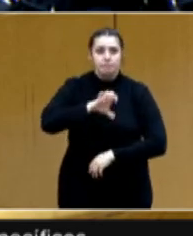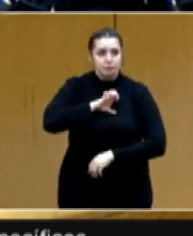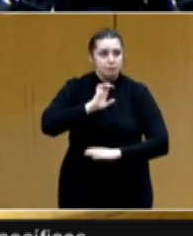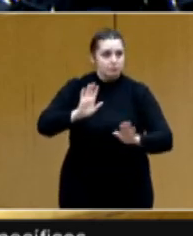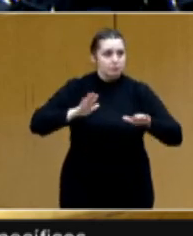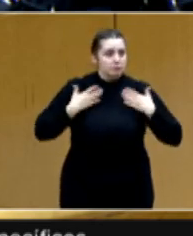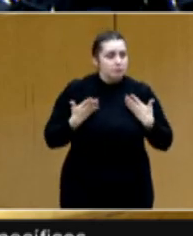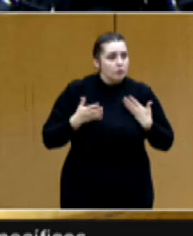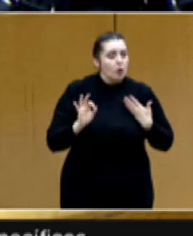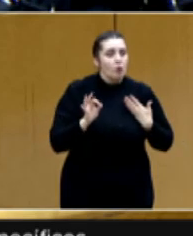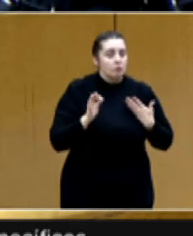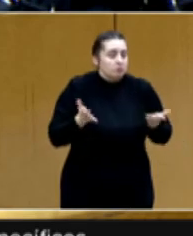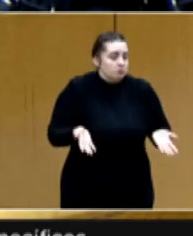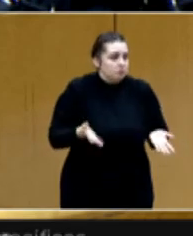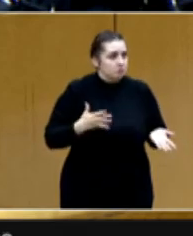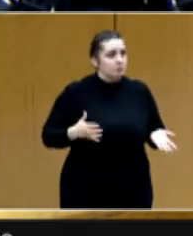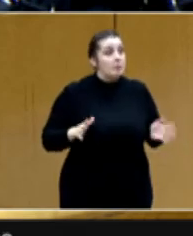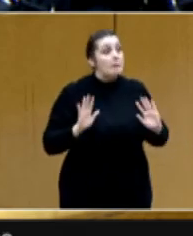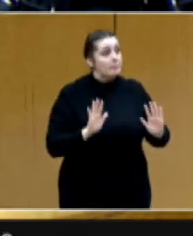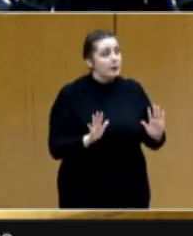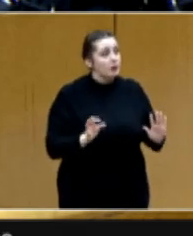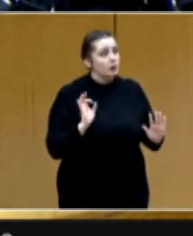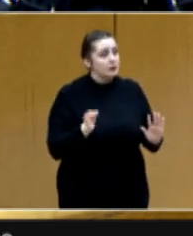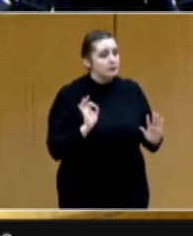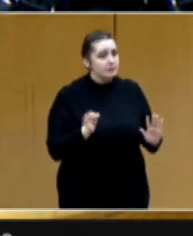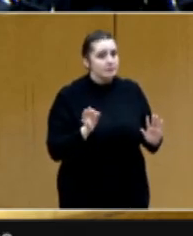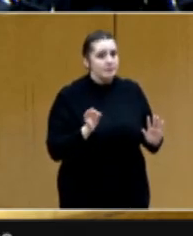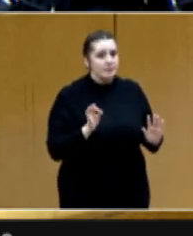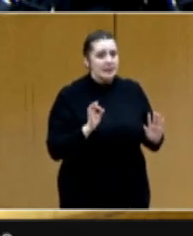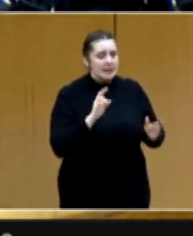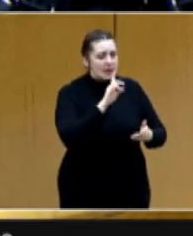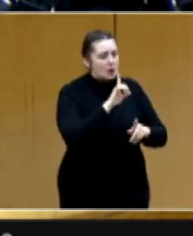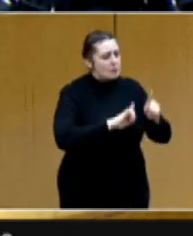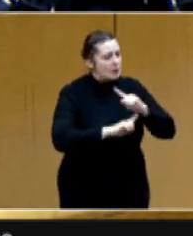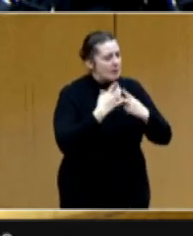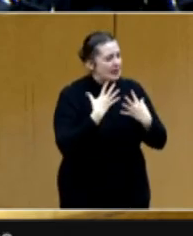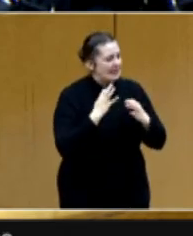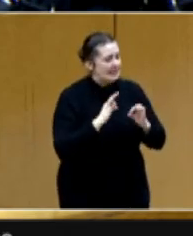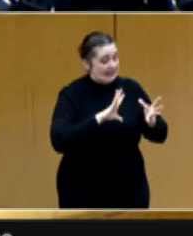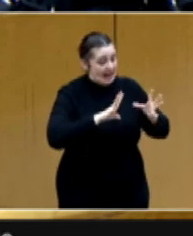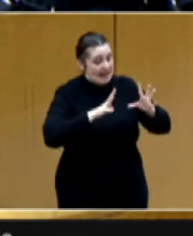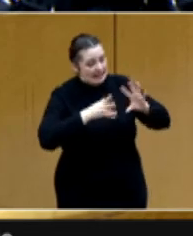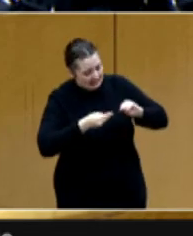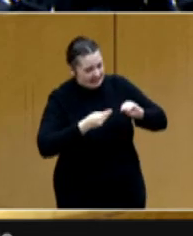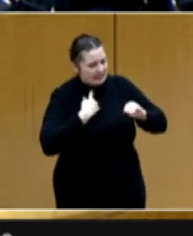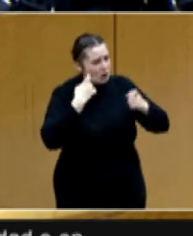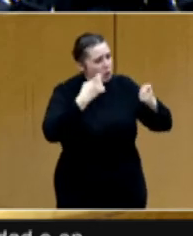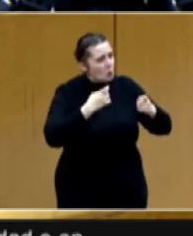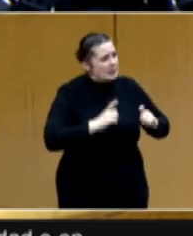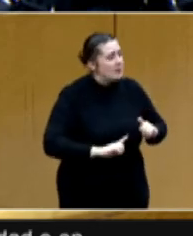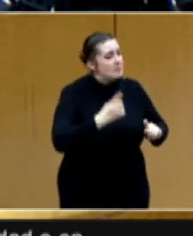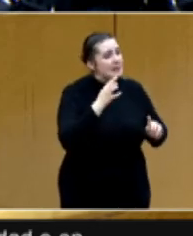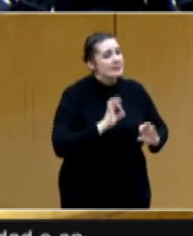partición Sin embargo hemos encontrado especiales dificultades de ajuste en aquellas instituciones específicas del derecho